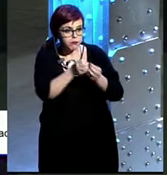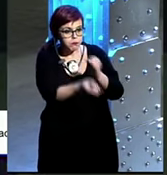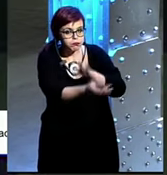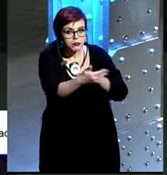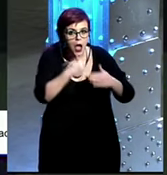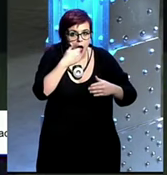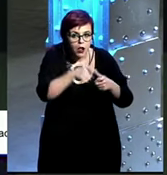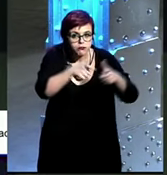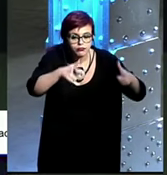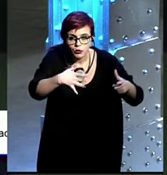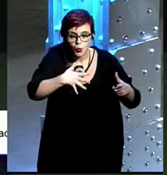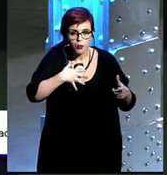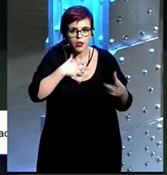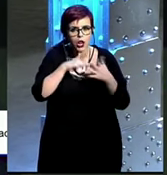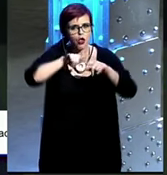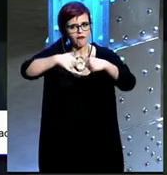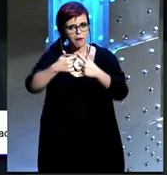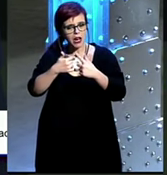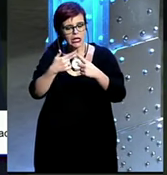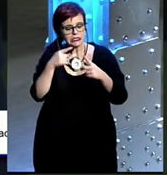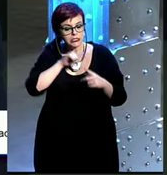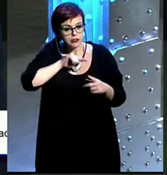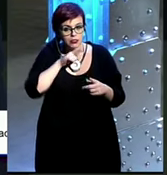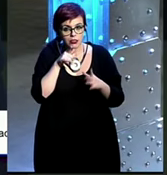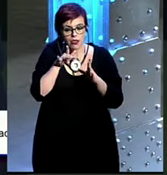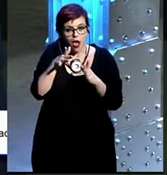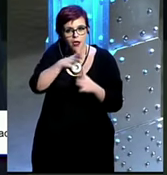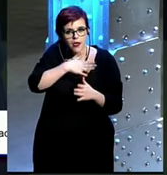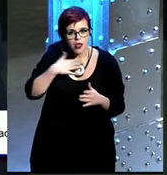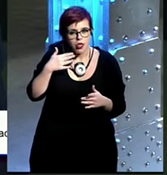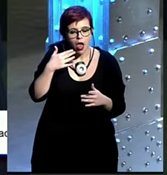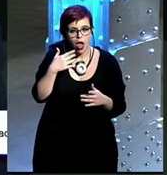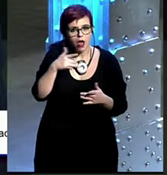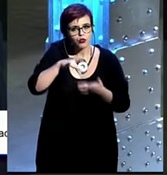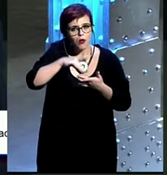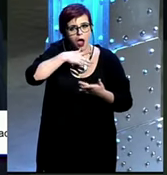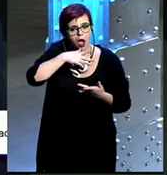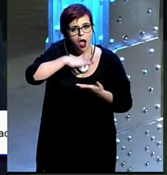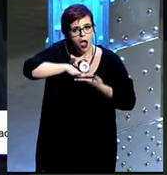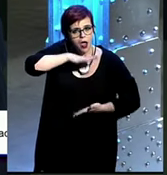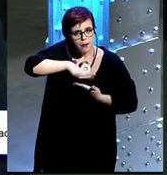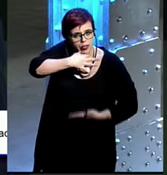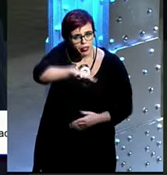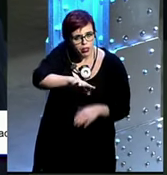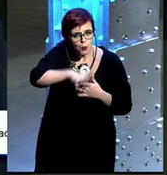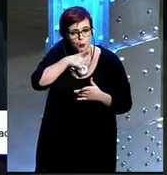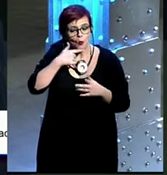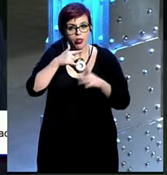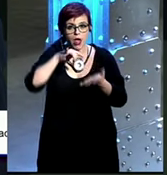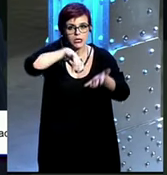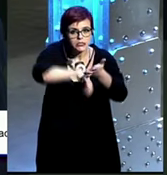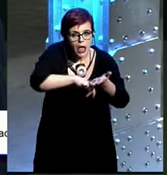cerca de mi familia, sentía que lo que yo más quería en el mundo era ser capaz de creer y crecer, casarme, tener